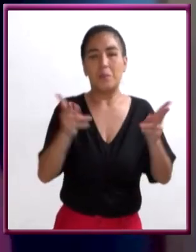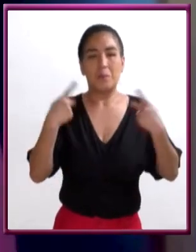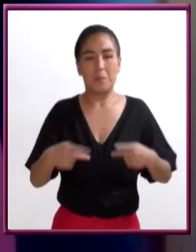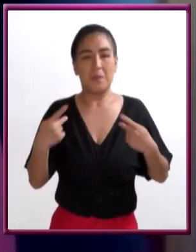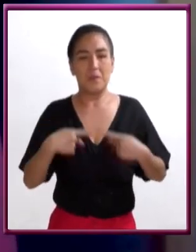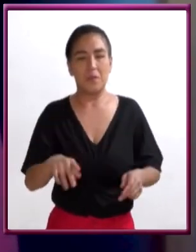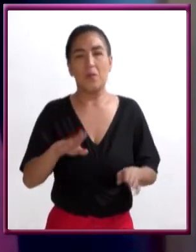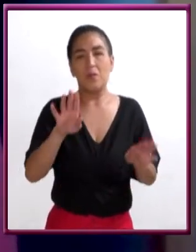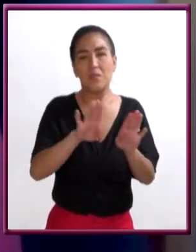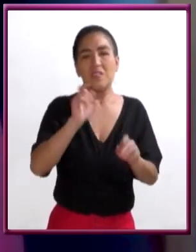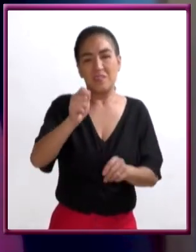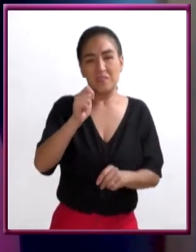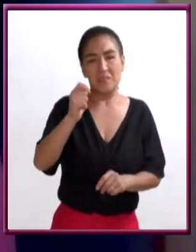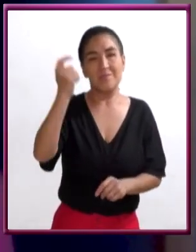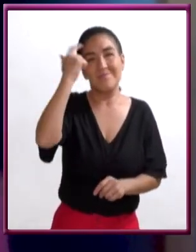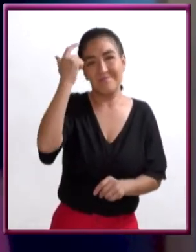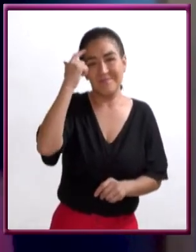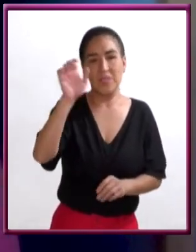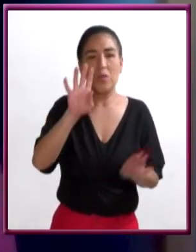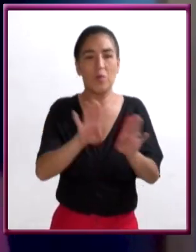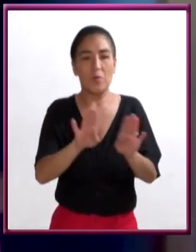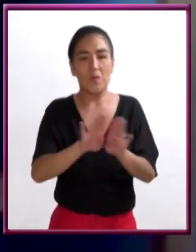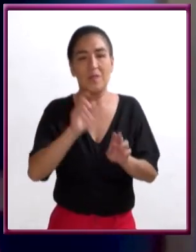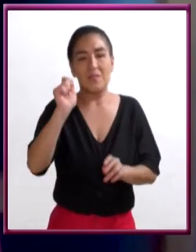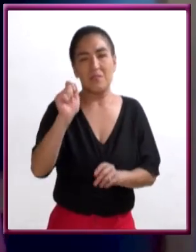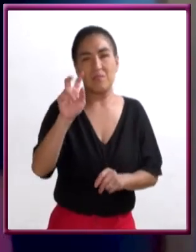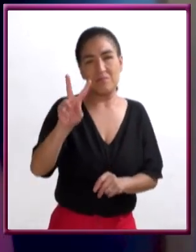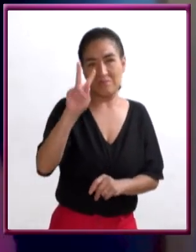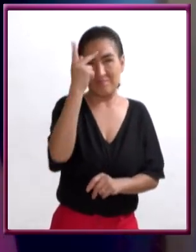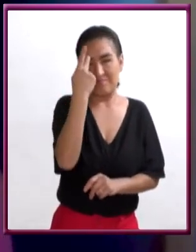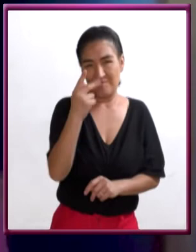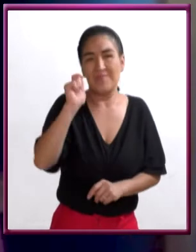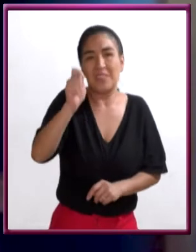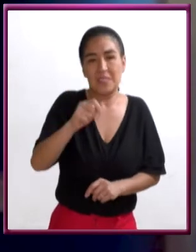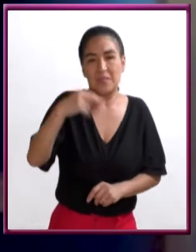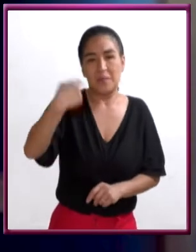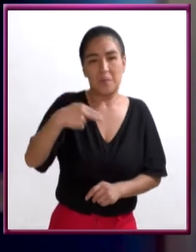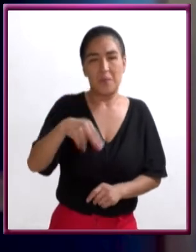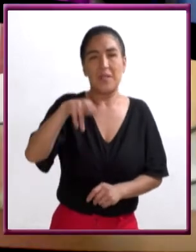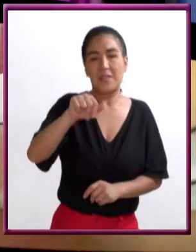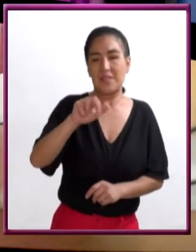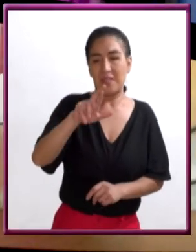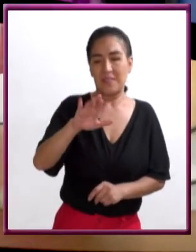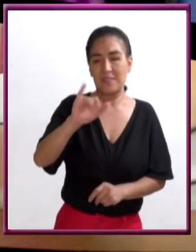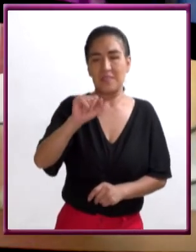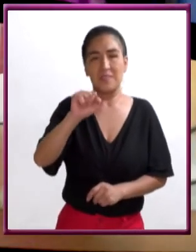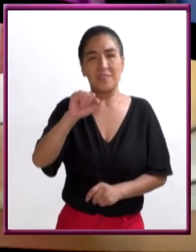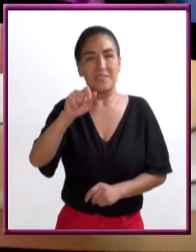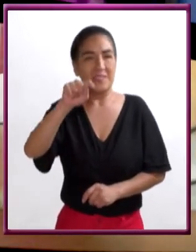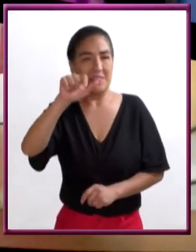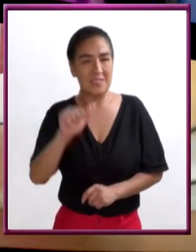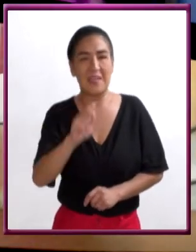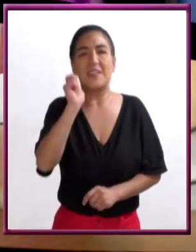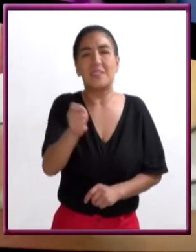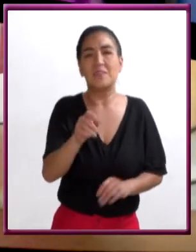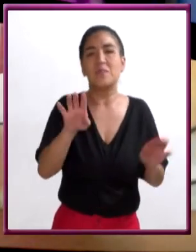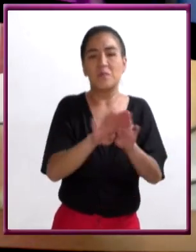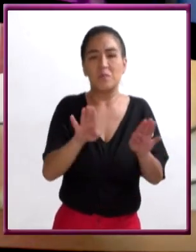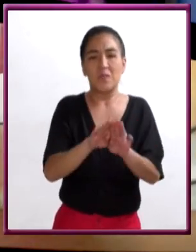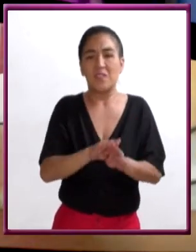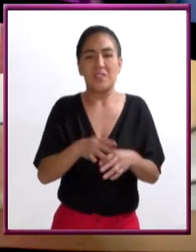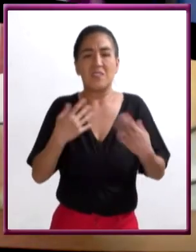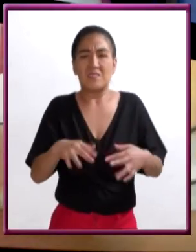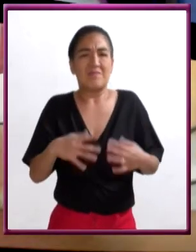que padecen un trastorno de la personalidad que se llama narcisista, que consiste en un